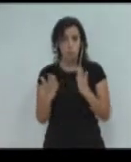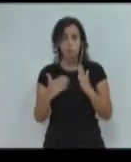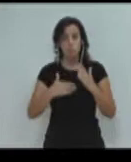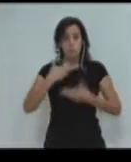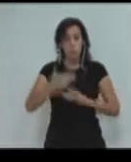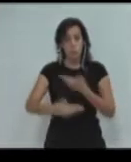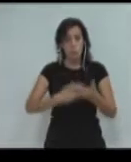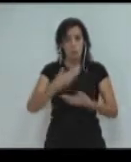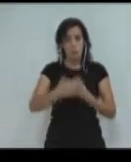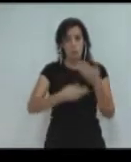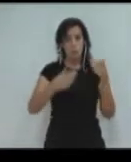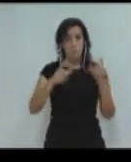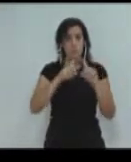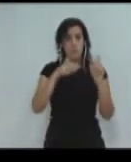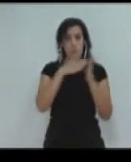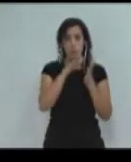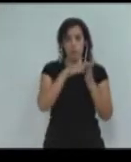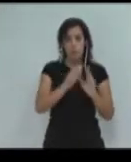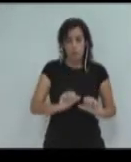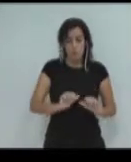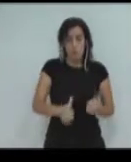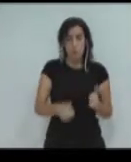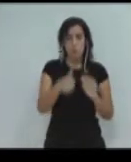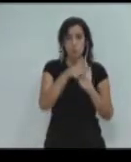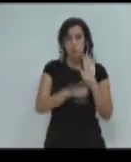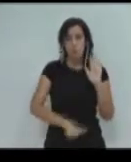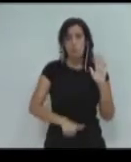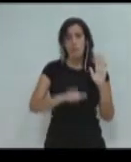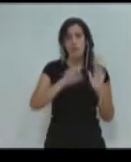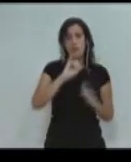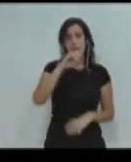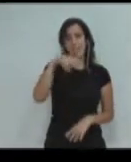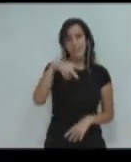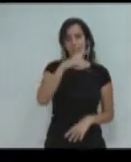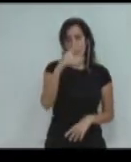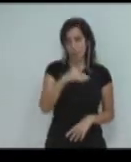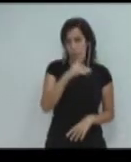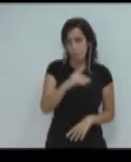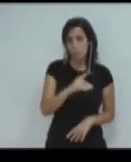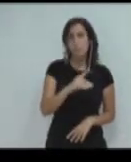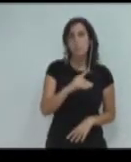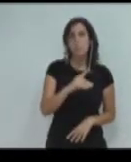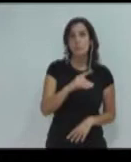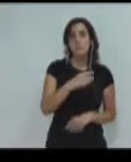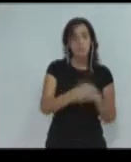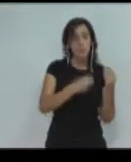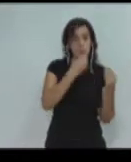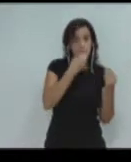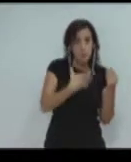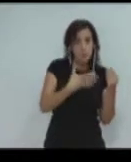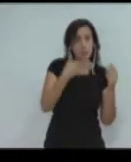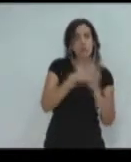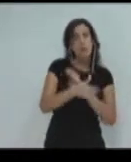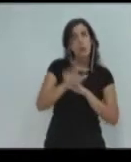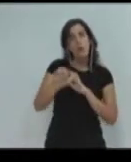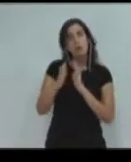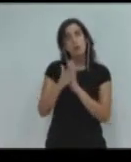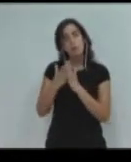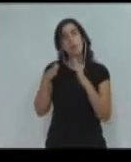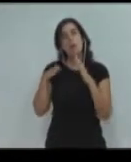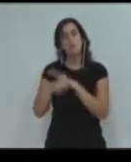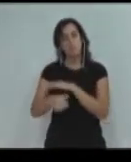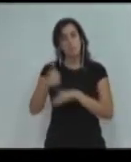editorial que partiendo desde tu programa, puede ser InDesign, si es accesible y lo haces bien, el ebook posiblemente sea más